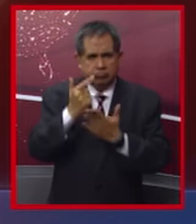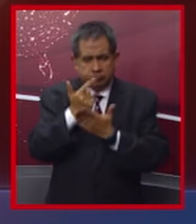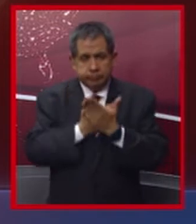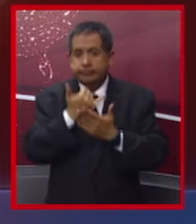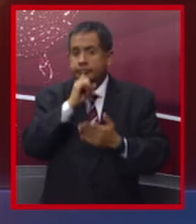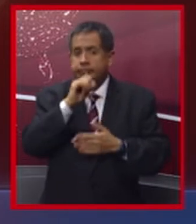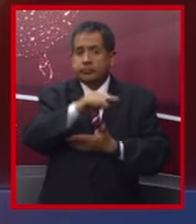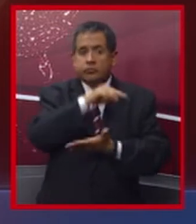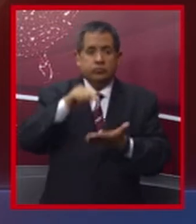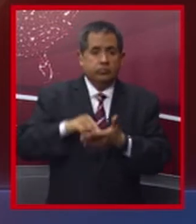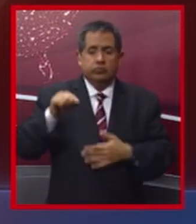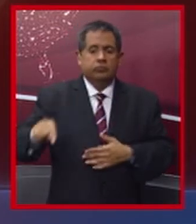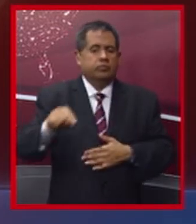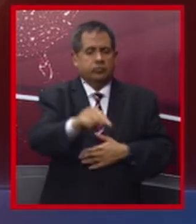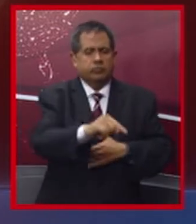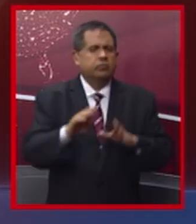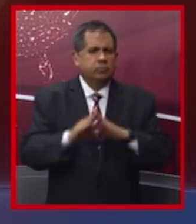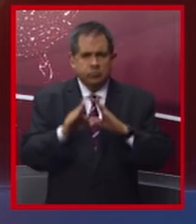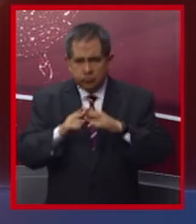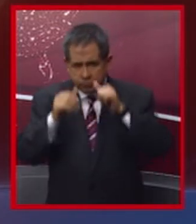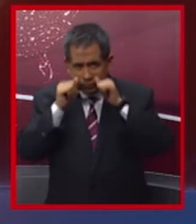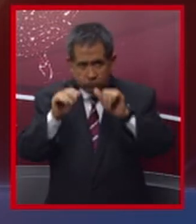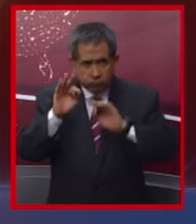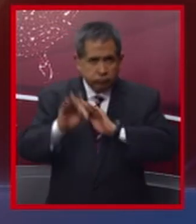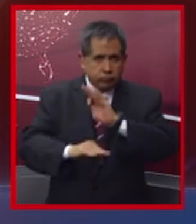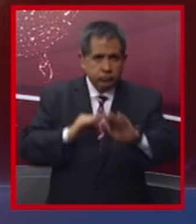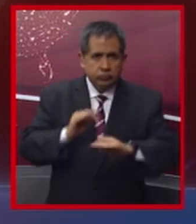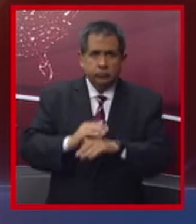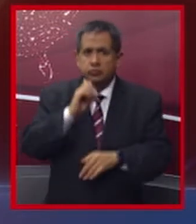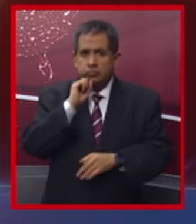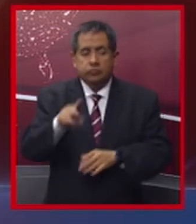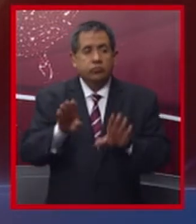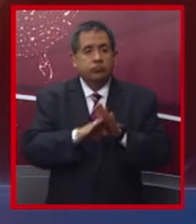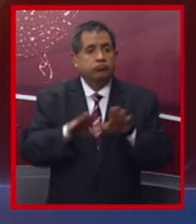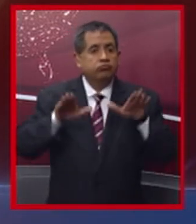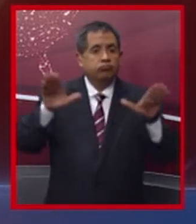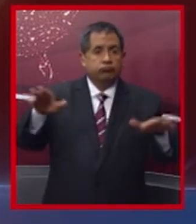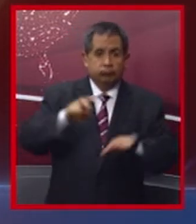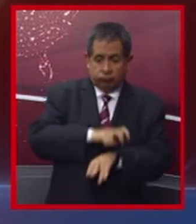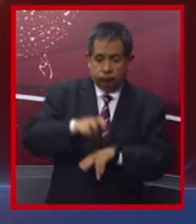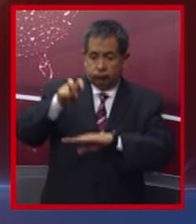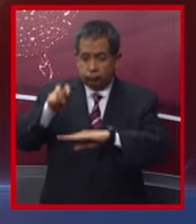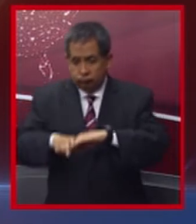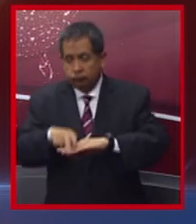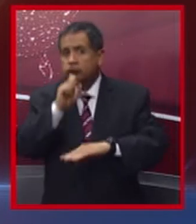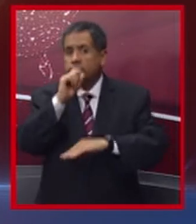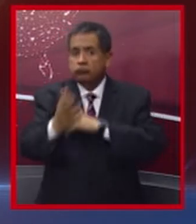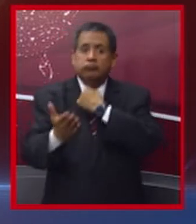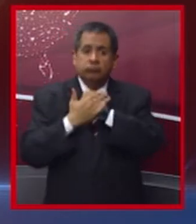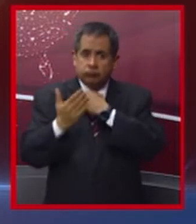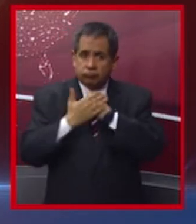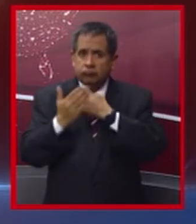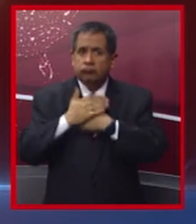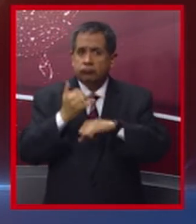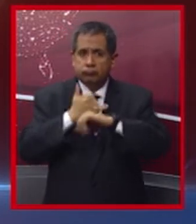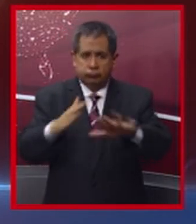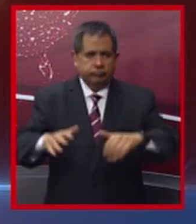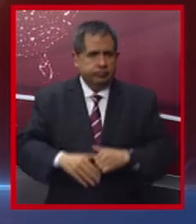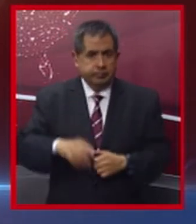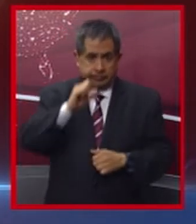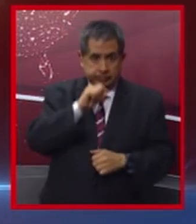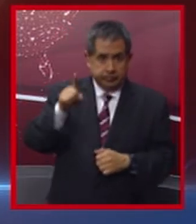de atención en los mostradores, en las centrales de reserva, así como a bordo de las aeronaves. Además, las